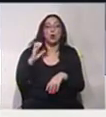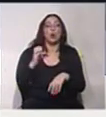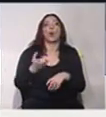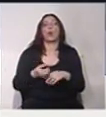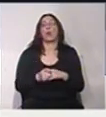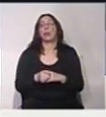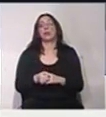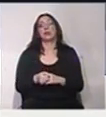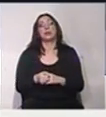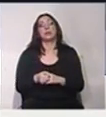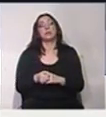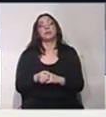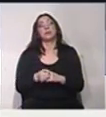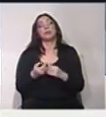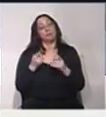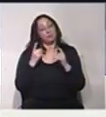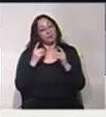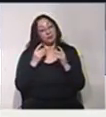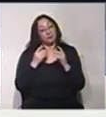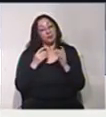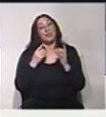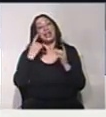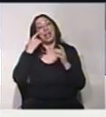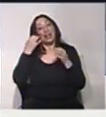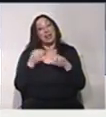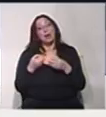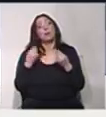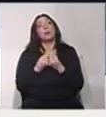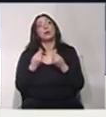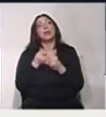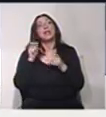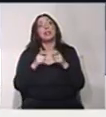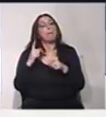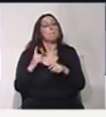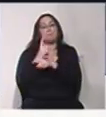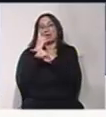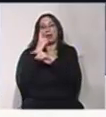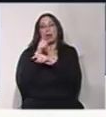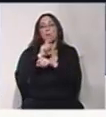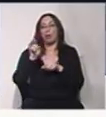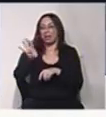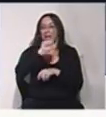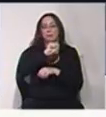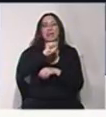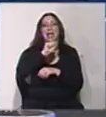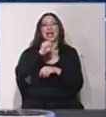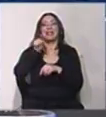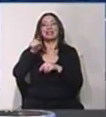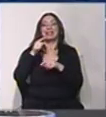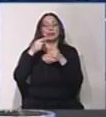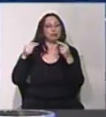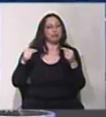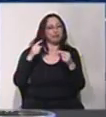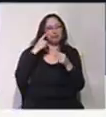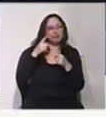que además, digo, en realidad muchas veces son los primeros que pueden captar esas señales. Exacto. Que